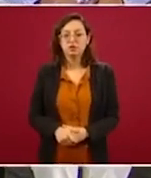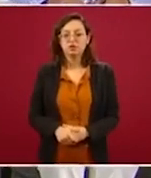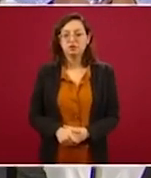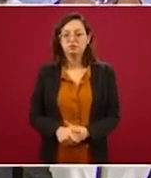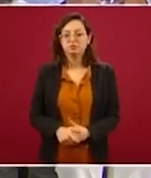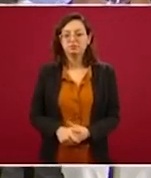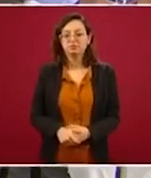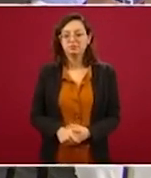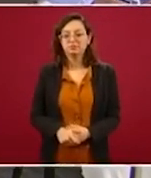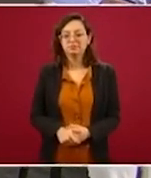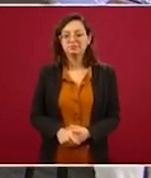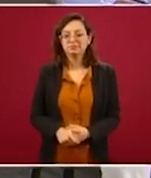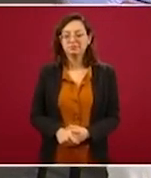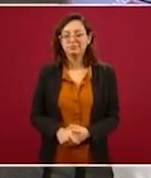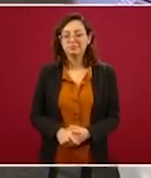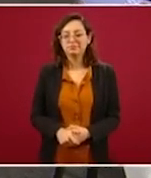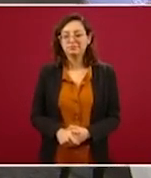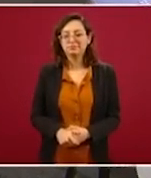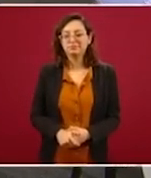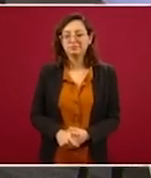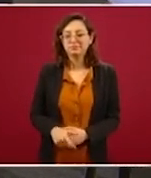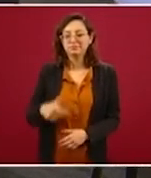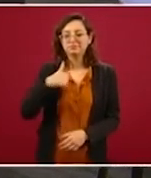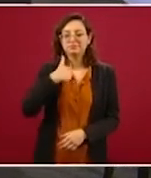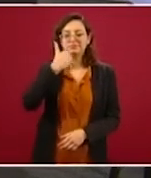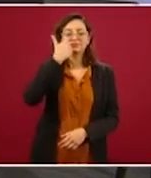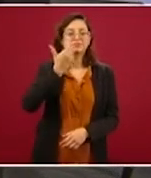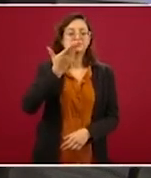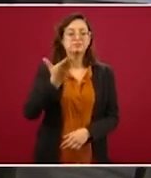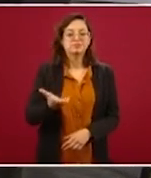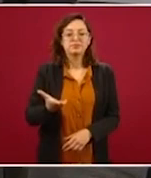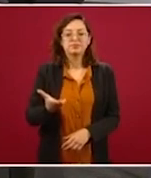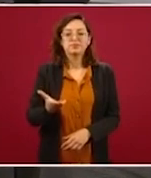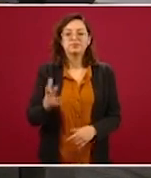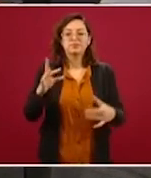que se explique